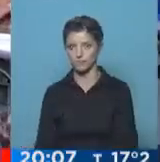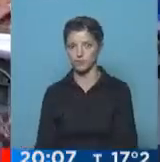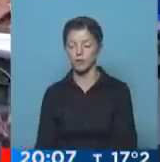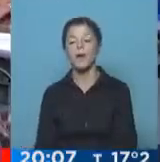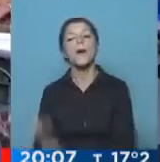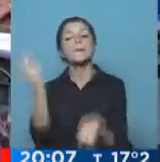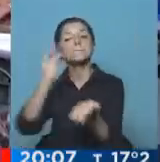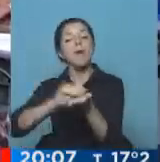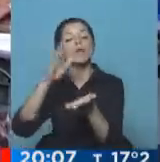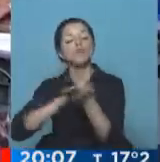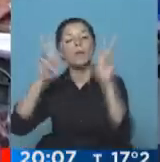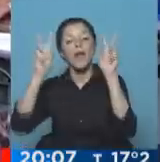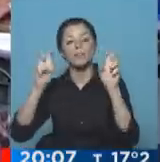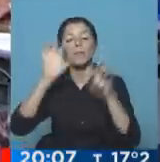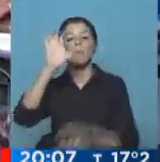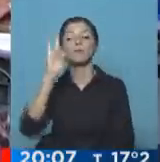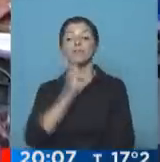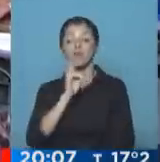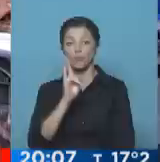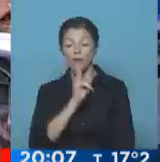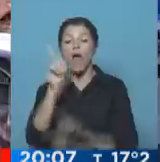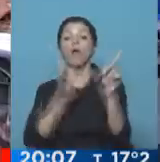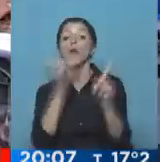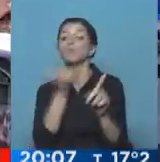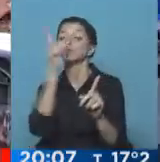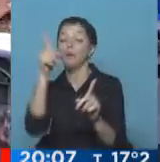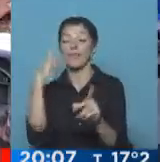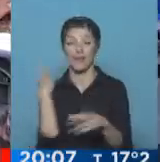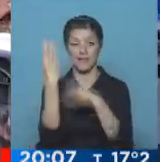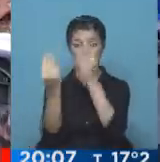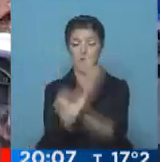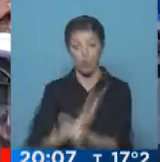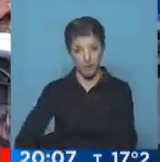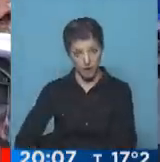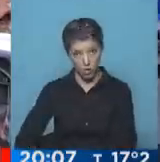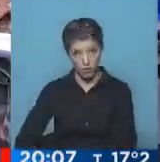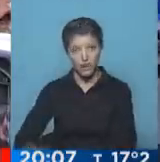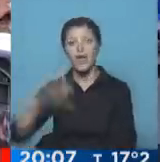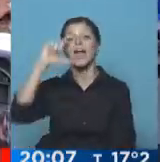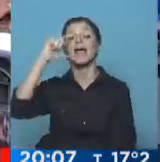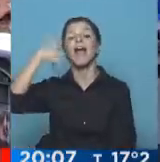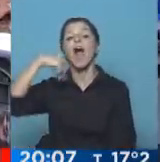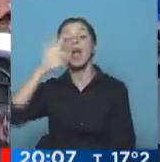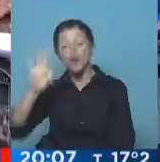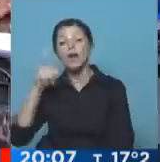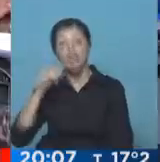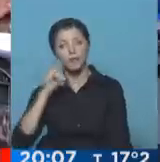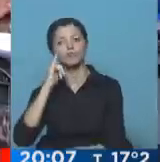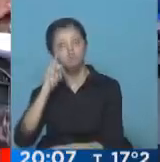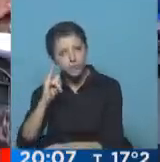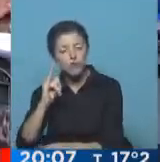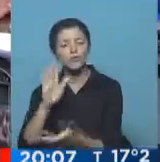Más repercusiones por la situación en la provincia de Tucumán. Declaraciones ahora del candidato a gobernador José Cano, quien reiteró sus denuncias